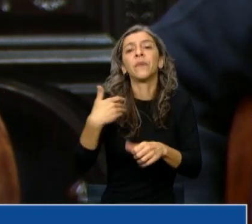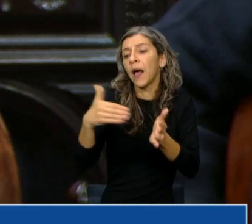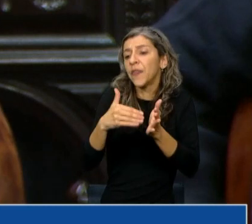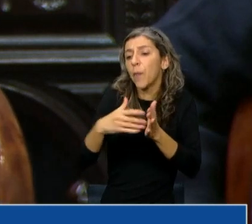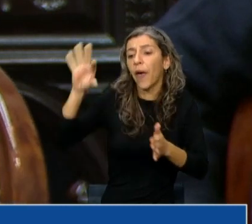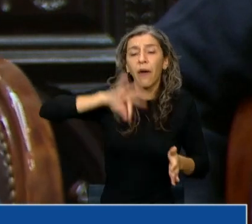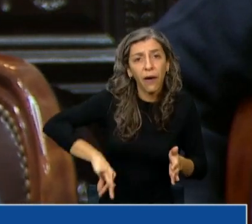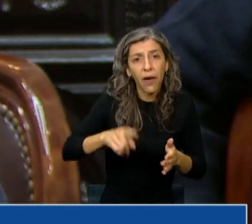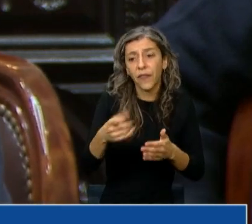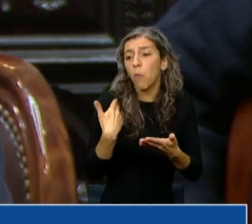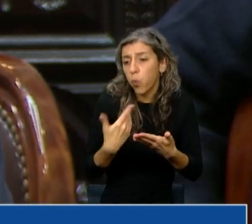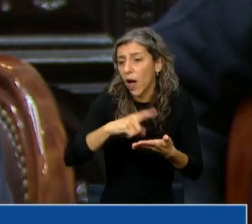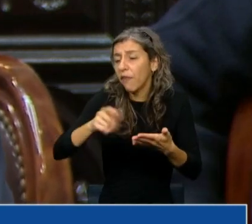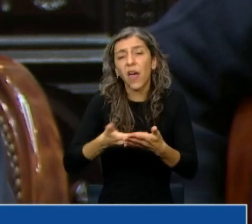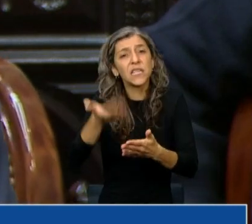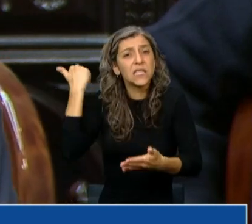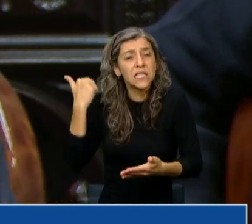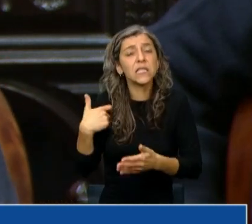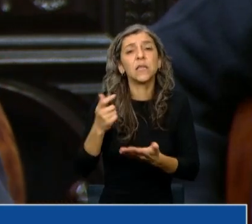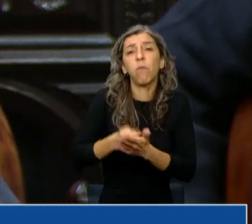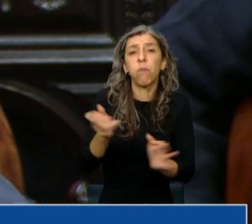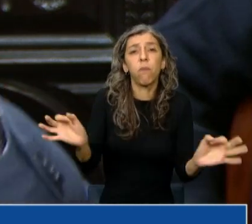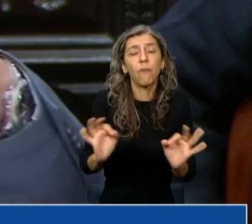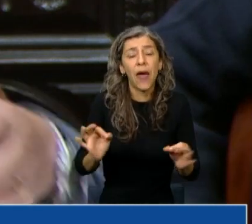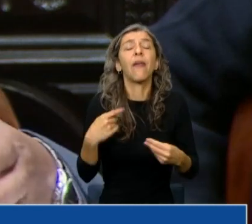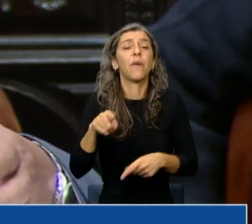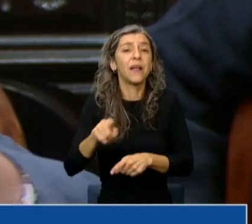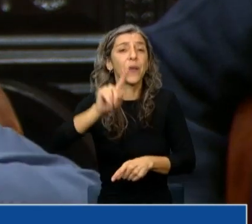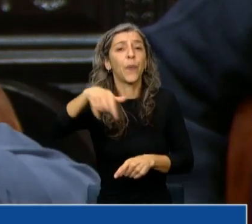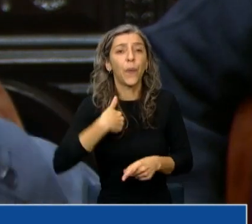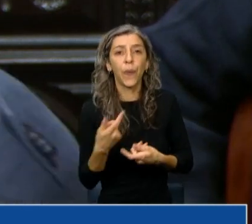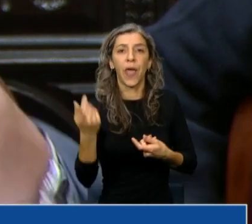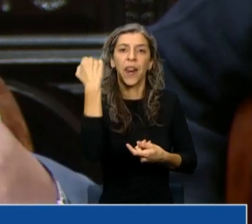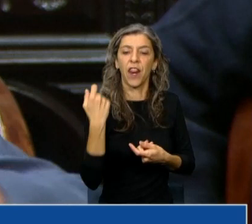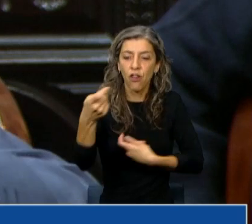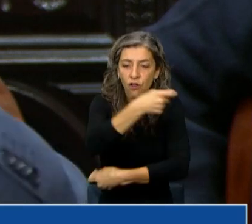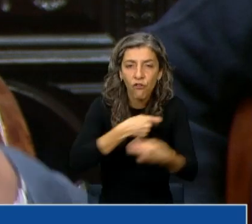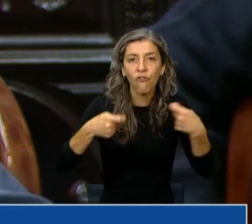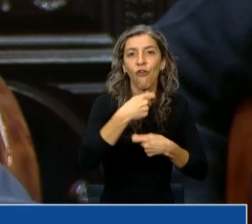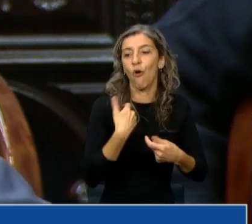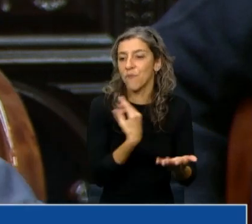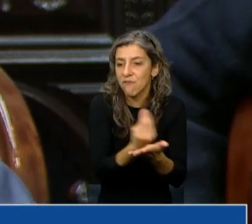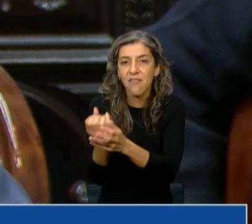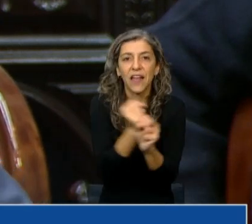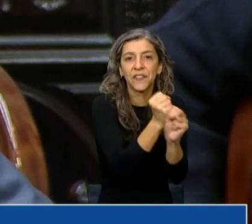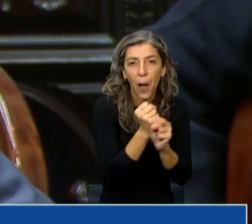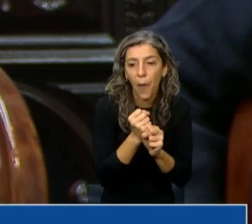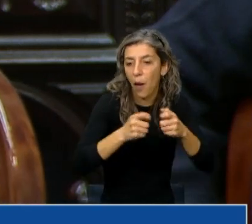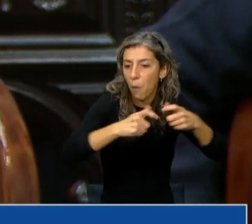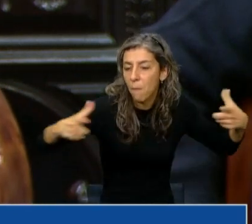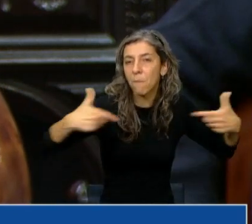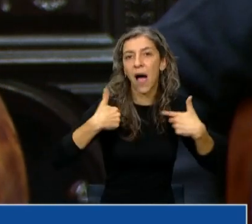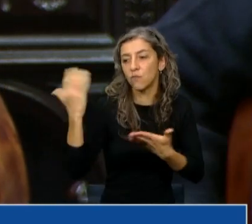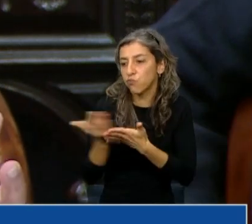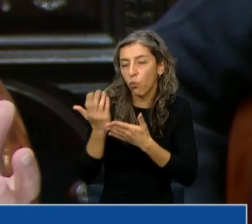en el consumo, hay mayor volumen de la economía, hay un mayor empleo que se va a generar, mayor productividad.